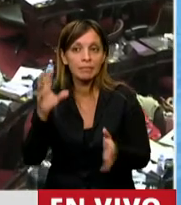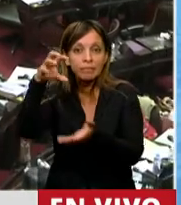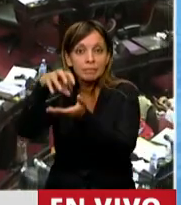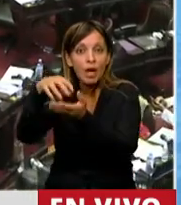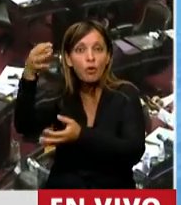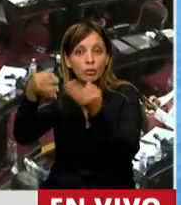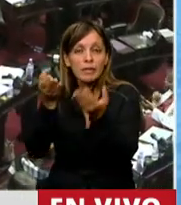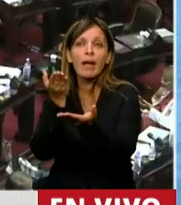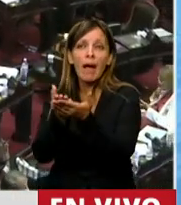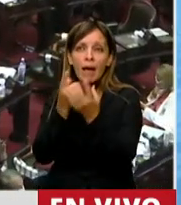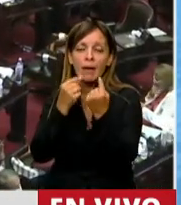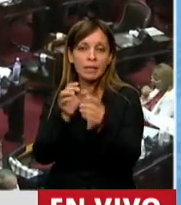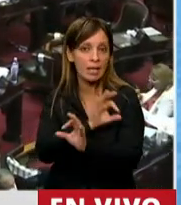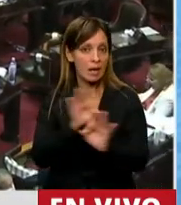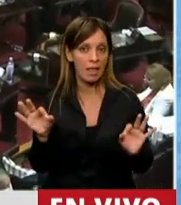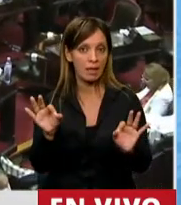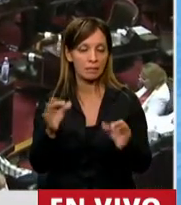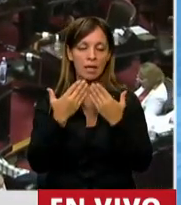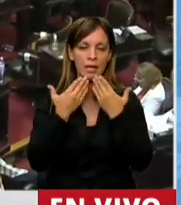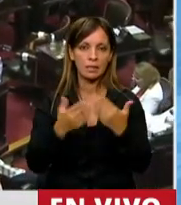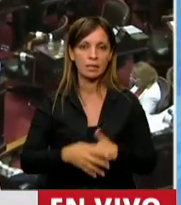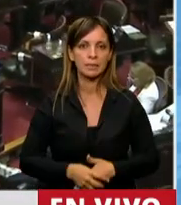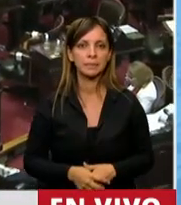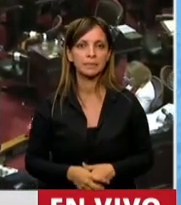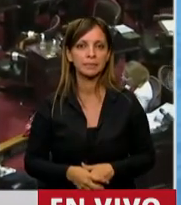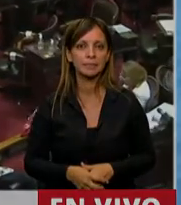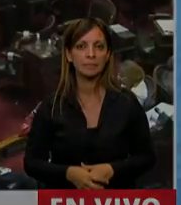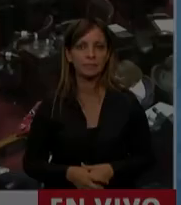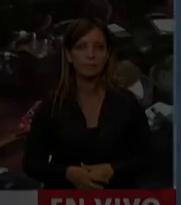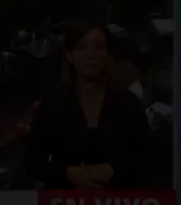judicial. Gracias, presidente. Gracias, diputada Camaño.